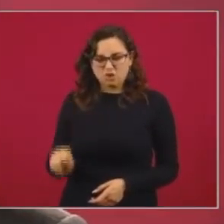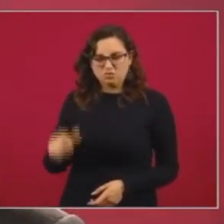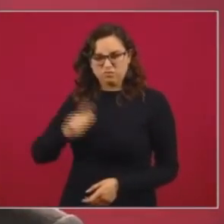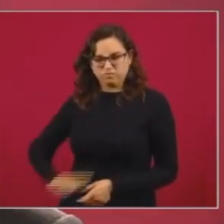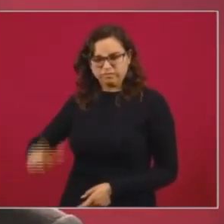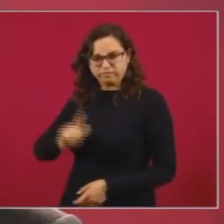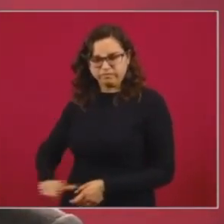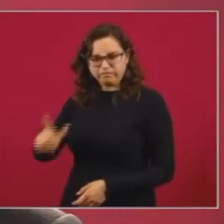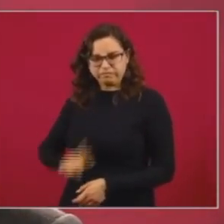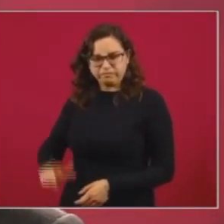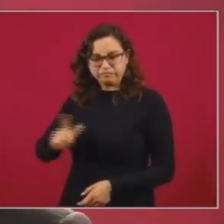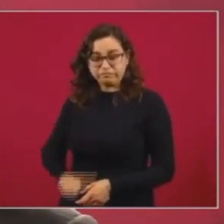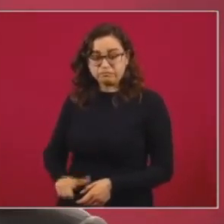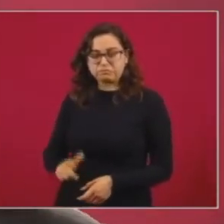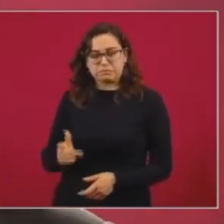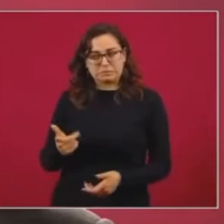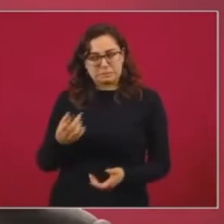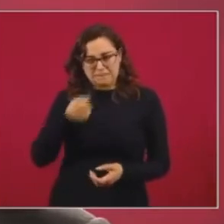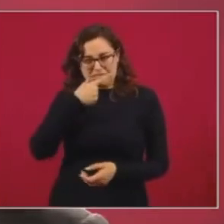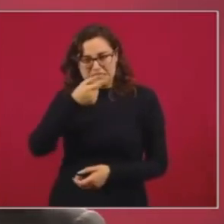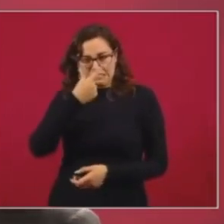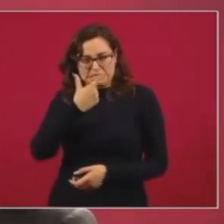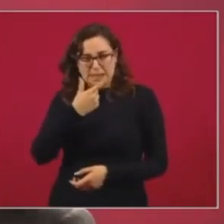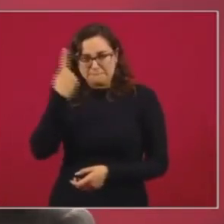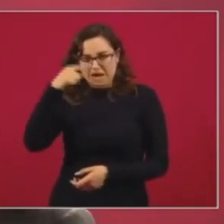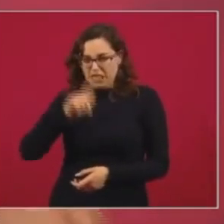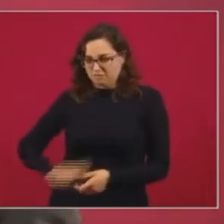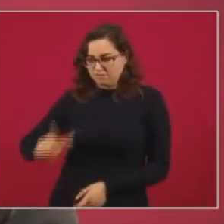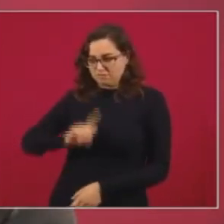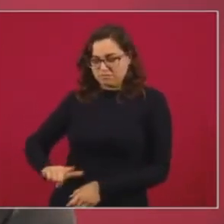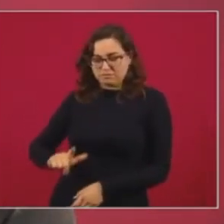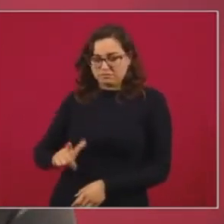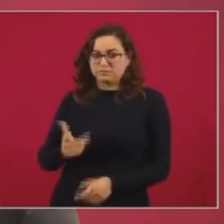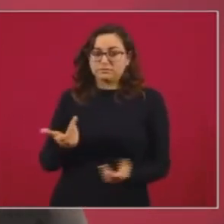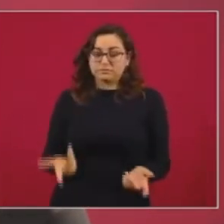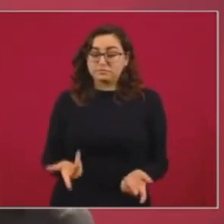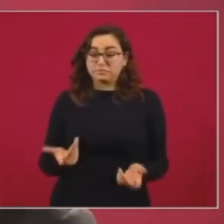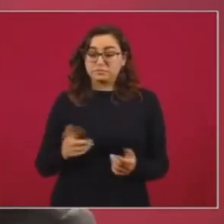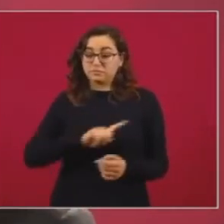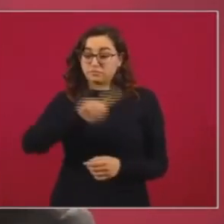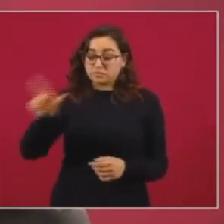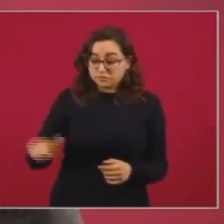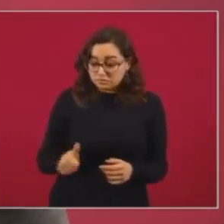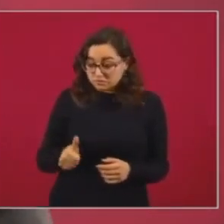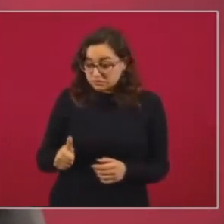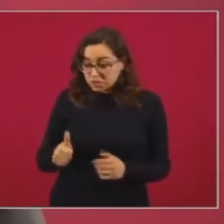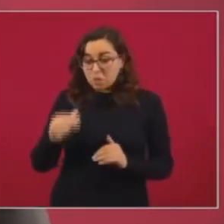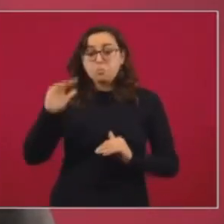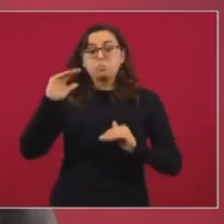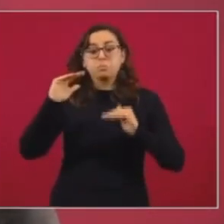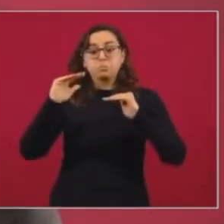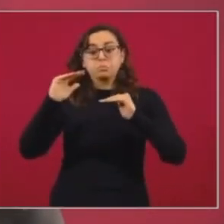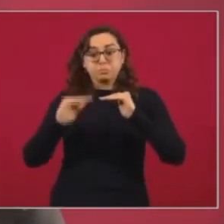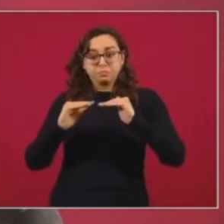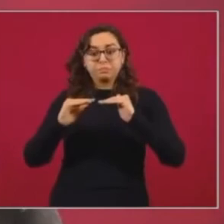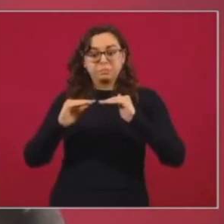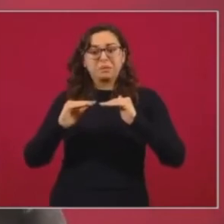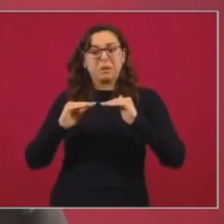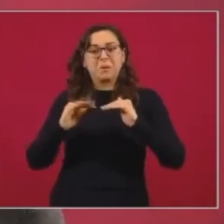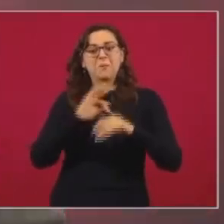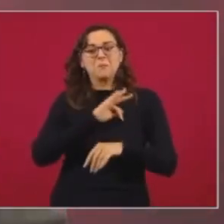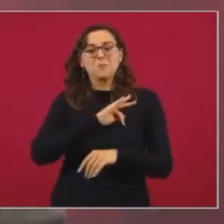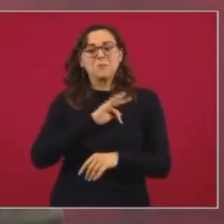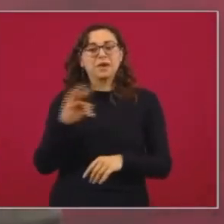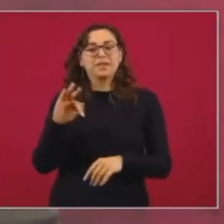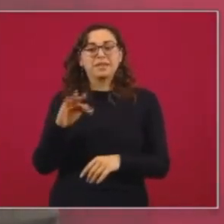boxísticos. Y puede ser que con estas dos modificaciones ya esté en el peso necesario. Pero lo que jamás puede ocurrir